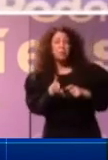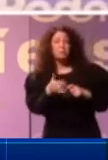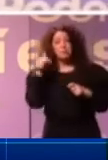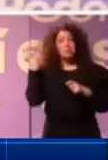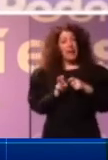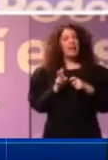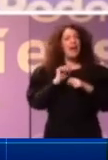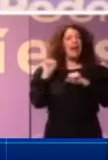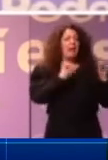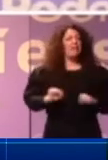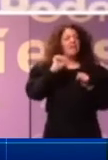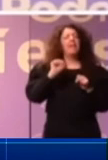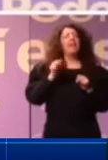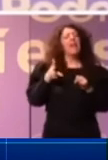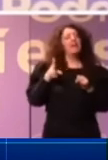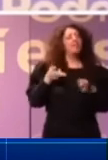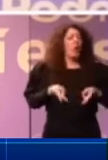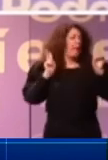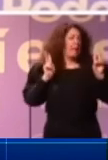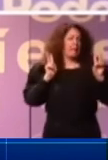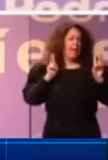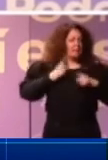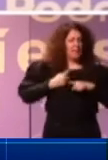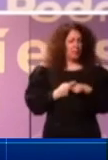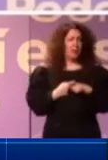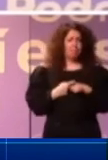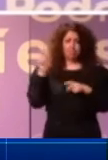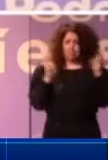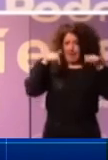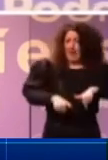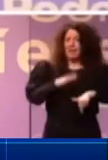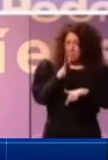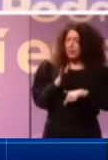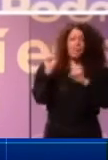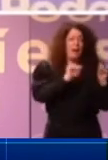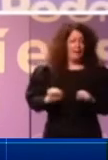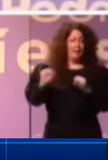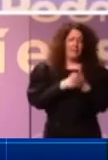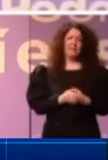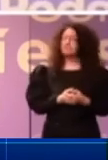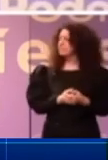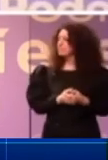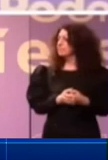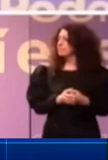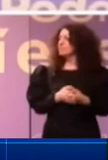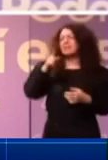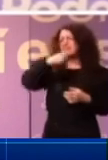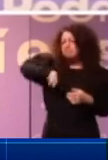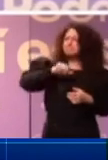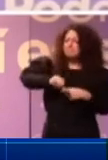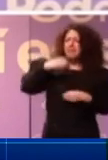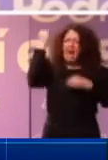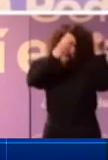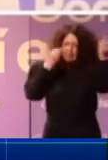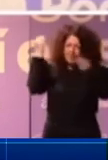y encima la culpa es de Rajoy porque en el 2017 cogió un folio y dijo hay que hacer un tren. Es que vamos a ver, es que si no fuera porque esta